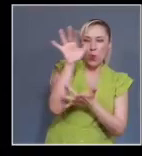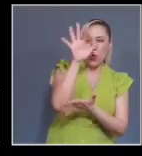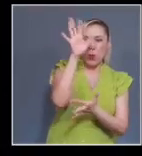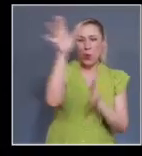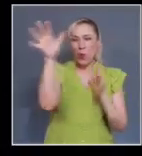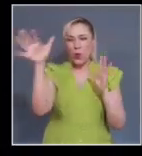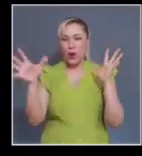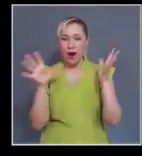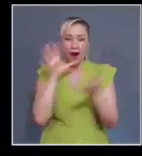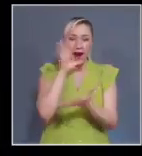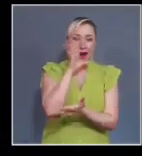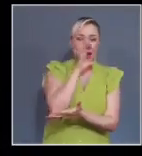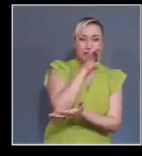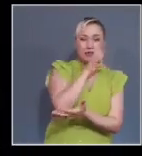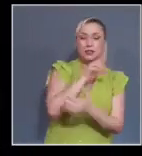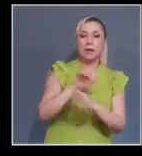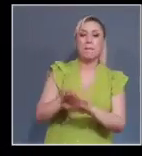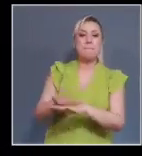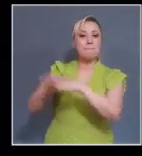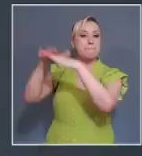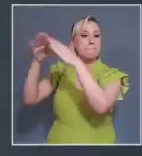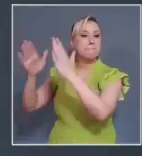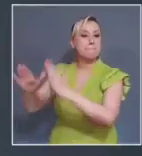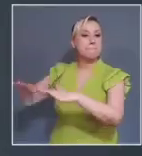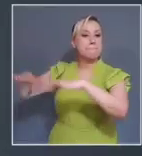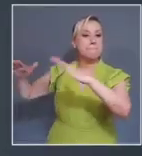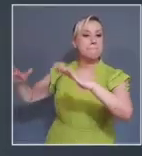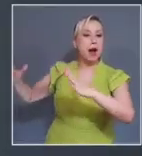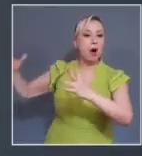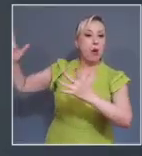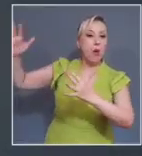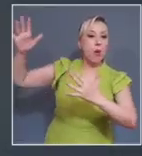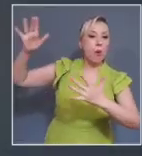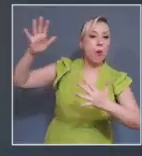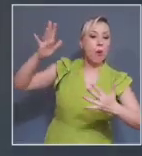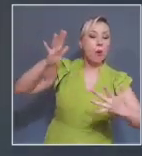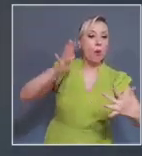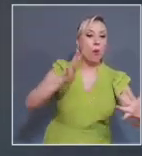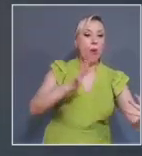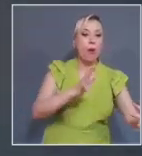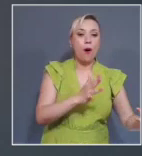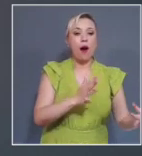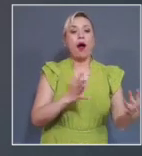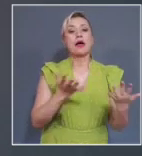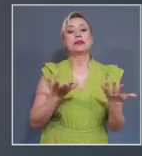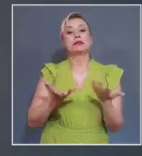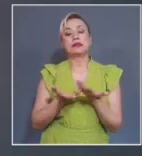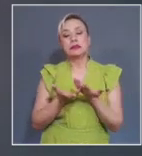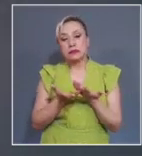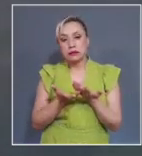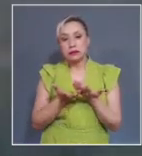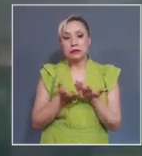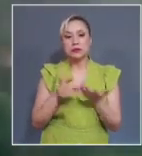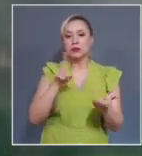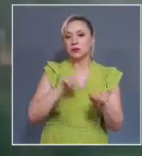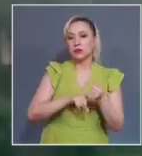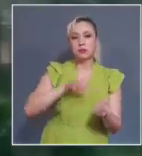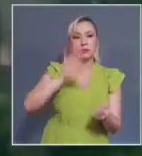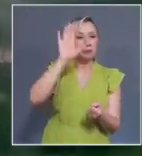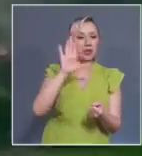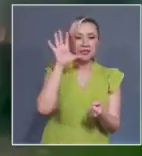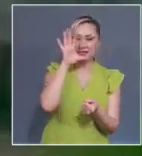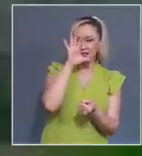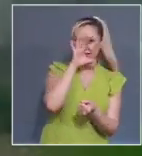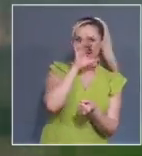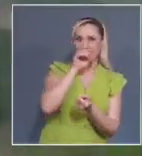en el Océano Índico y se desplaza hacia el este. Para detallar su magnitud, indicaron que comparados con las ondas de calor, los